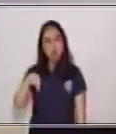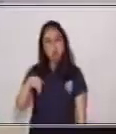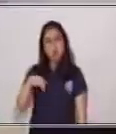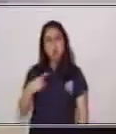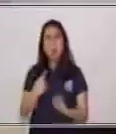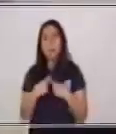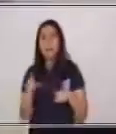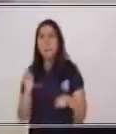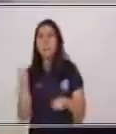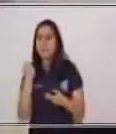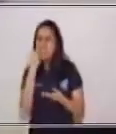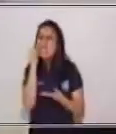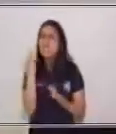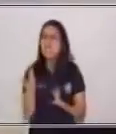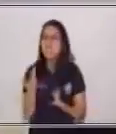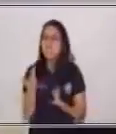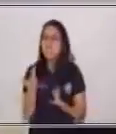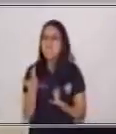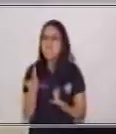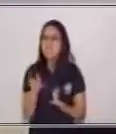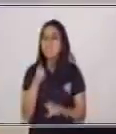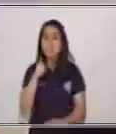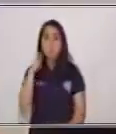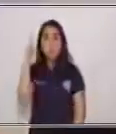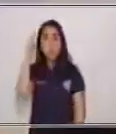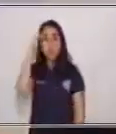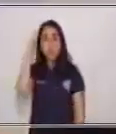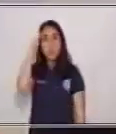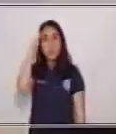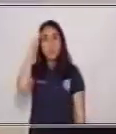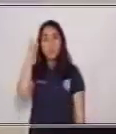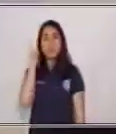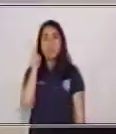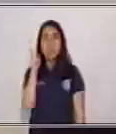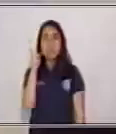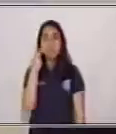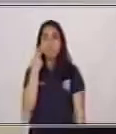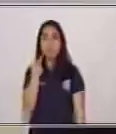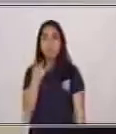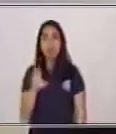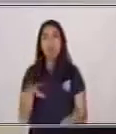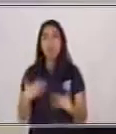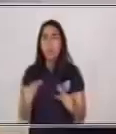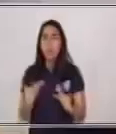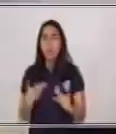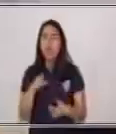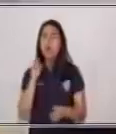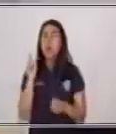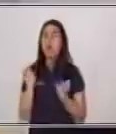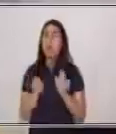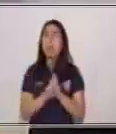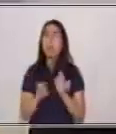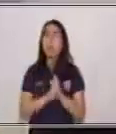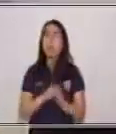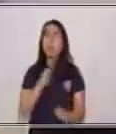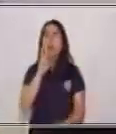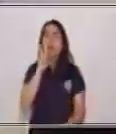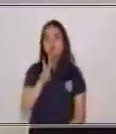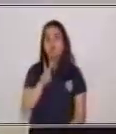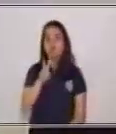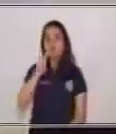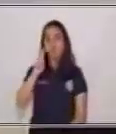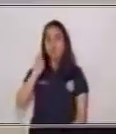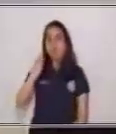regla especial de acentuación gráfica de diptongos, la cual dice que siempre que se necesite tildar un